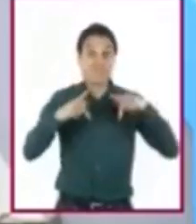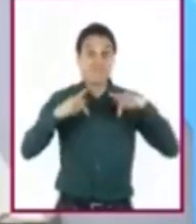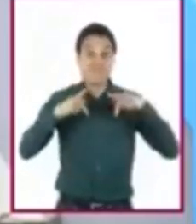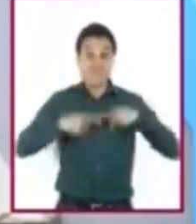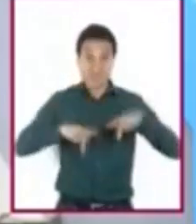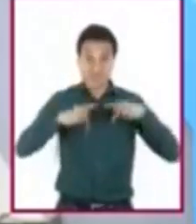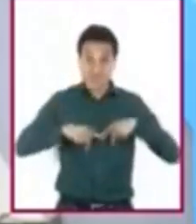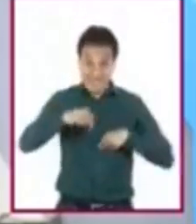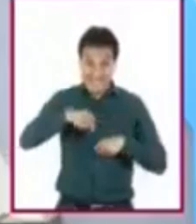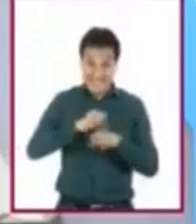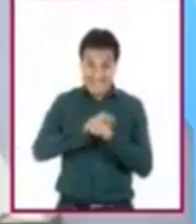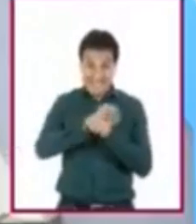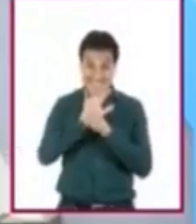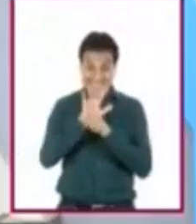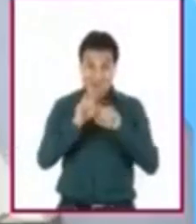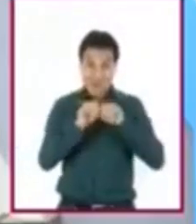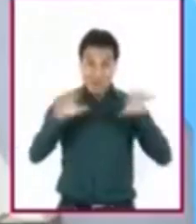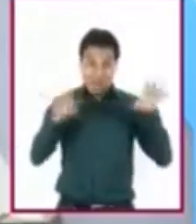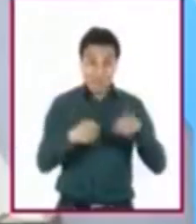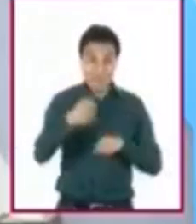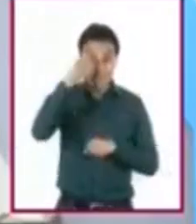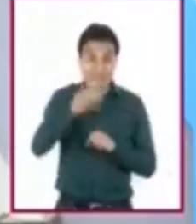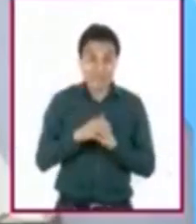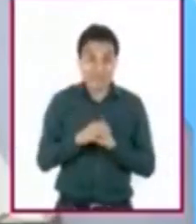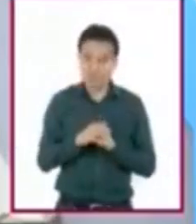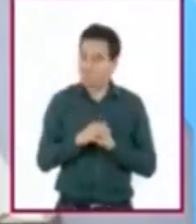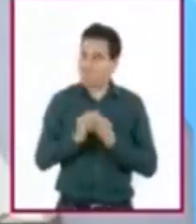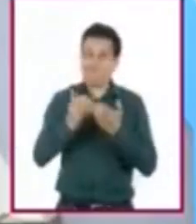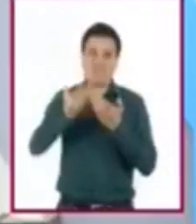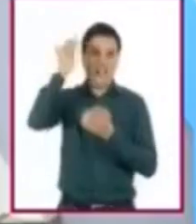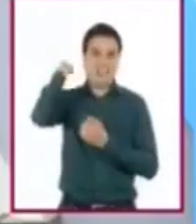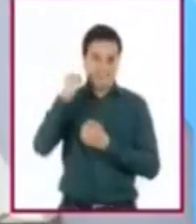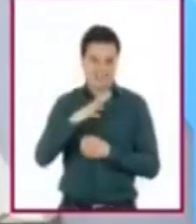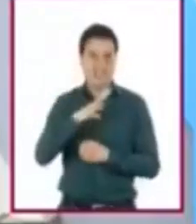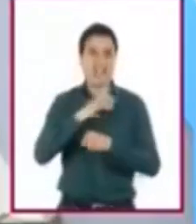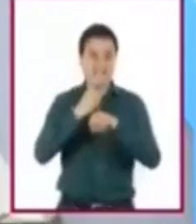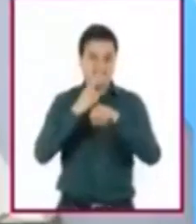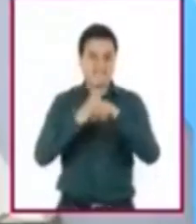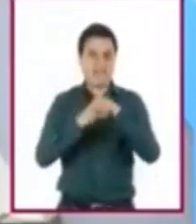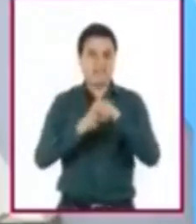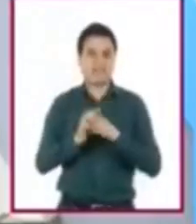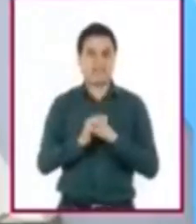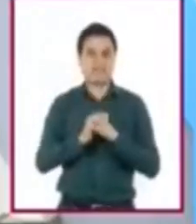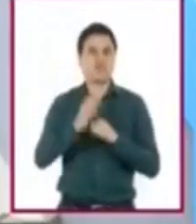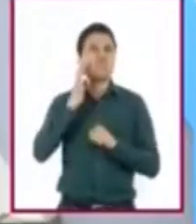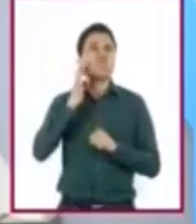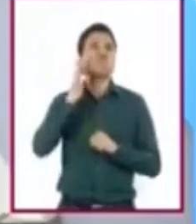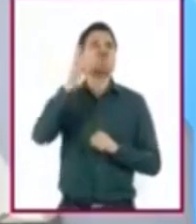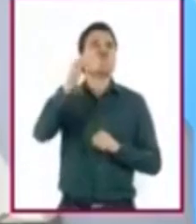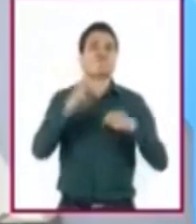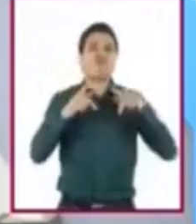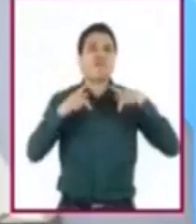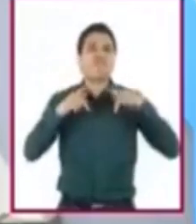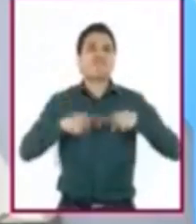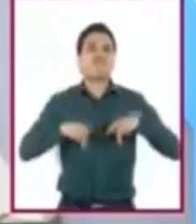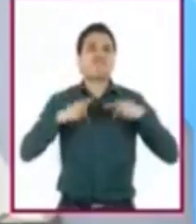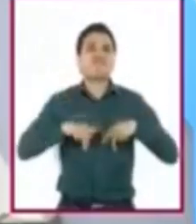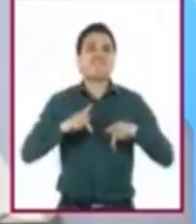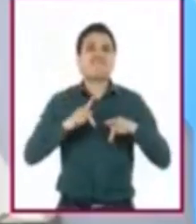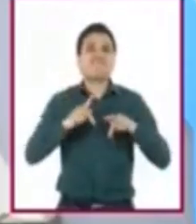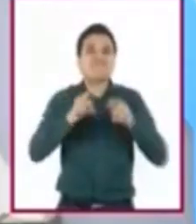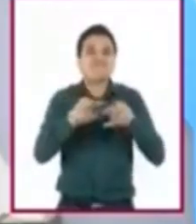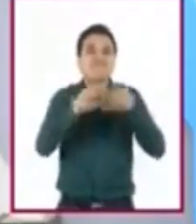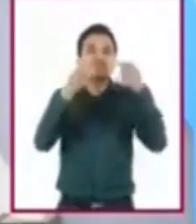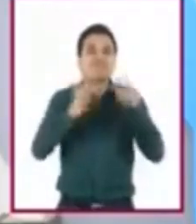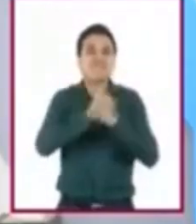crees que serán las descripciones que harán los historiadores del futuro sobre la situación del coronavirus en México? Tal vez tú puedas elaborar